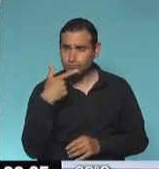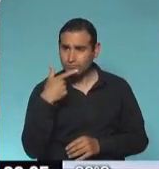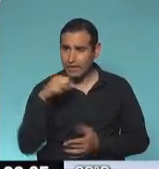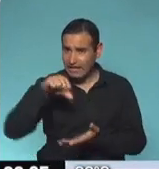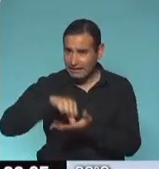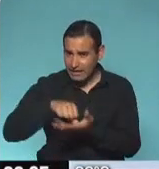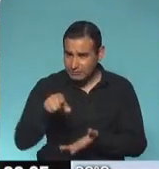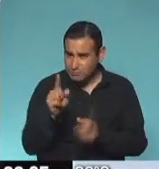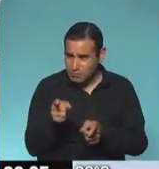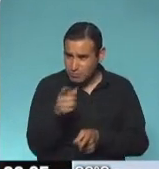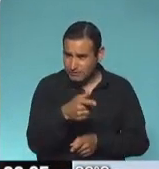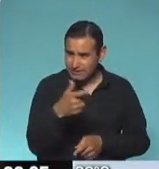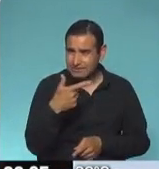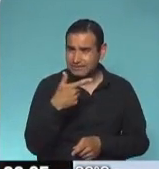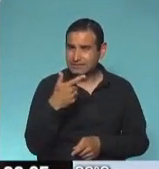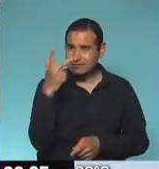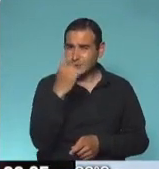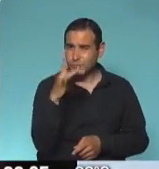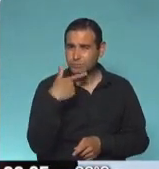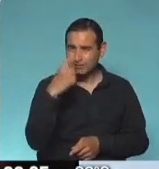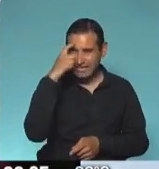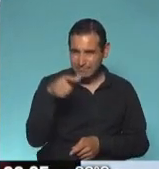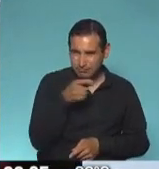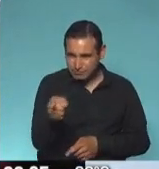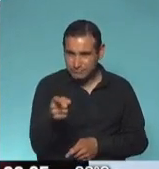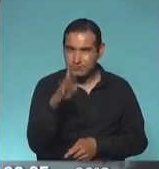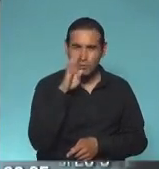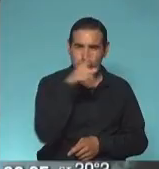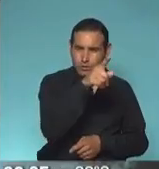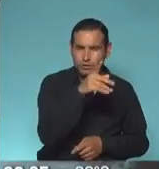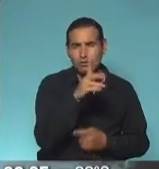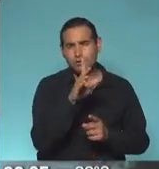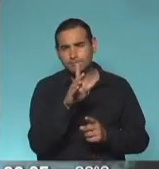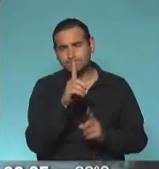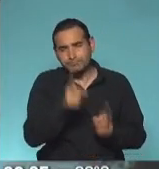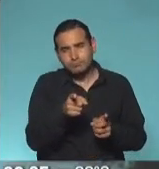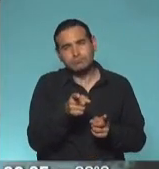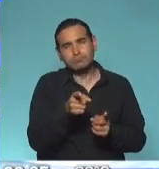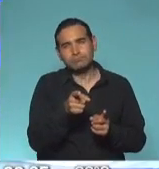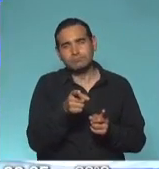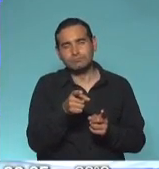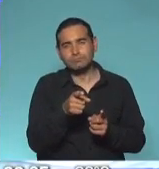los que Saddam Hussein atacaba y que Estados Unidos en alguna medida también